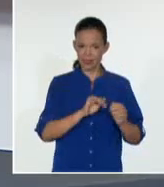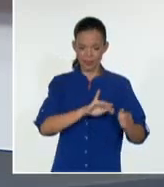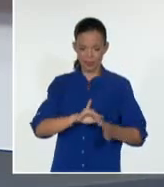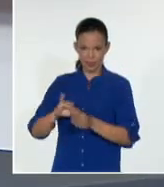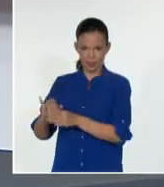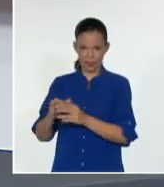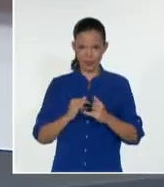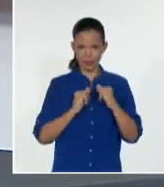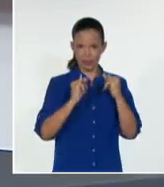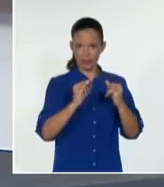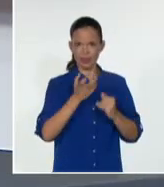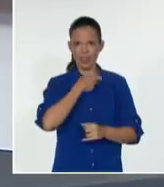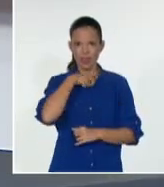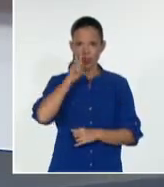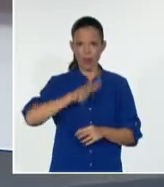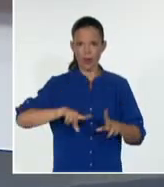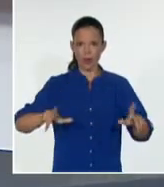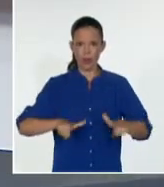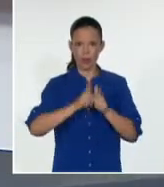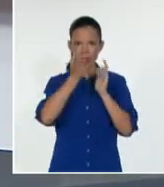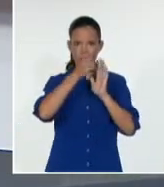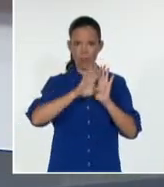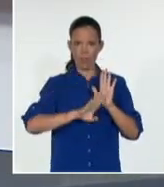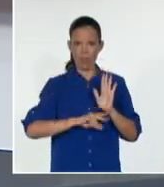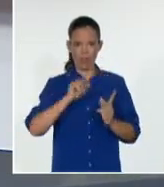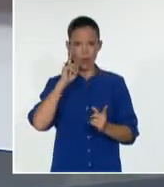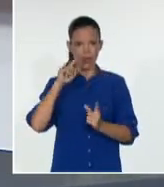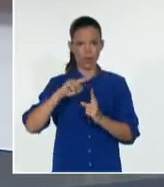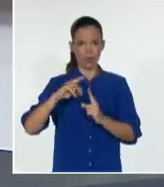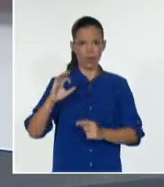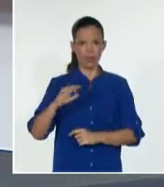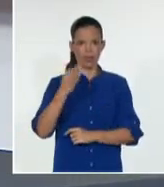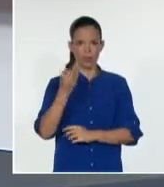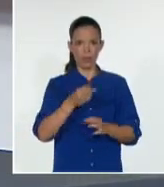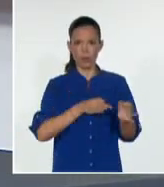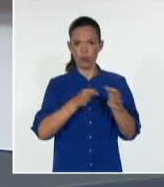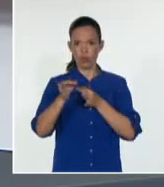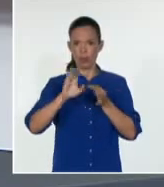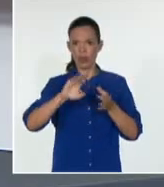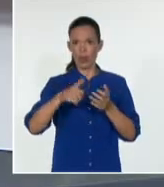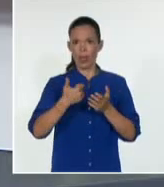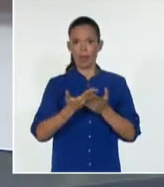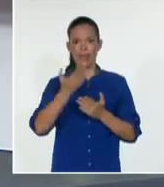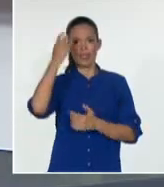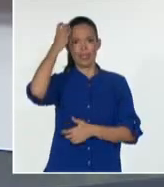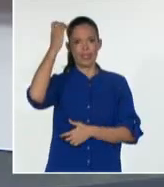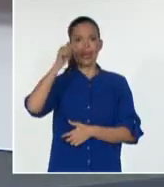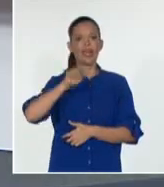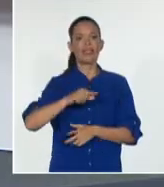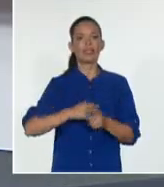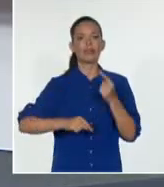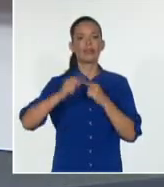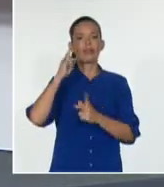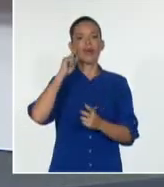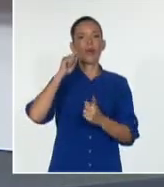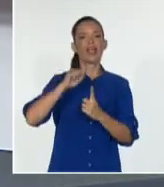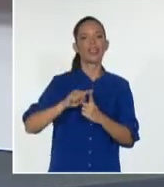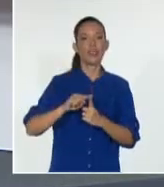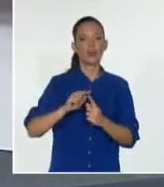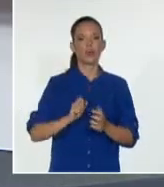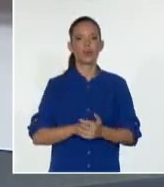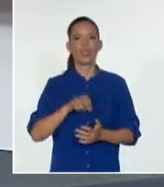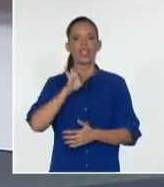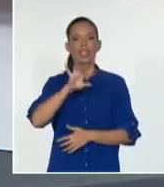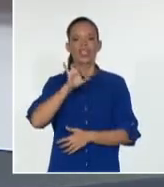evaluar el cumplimiento de las medidas para el perfeccionamiento del sistema empresarial Estatal es el principal objetivo de la décimo quinta comprobación